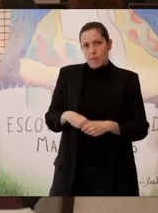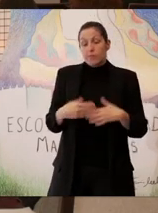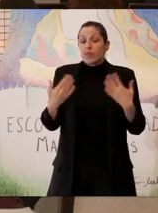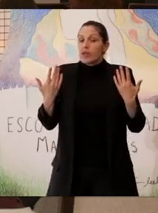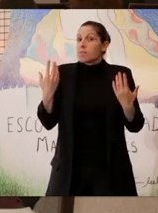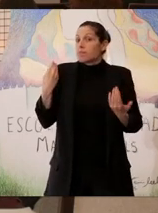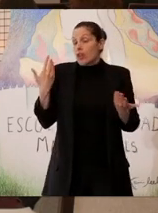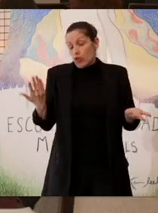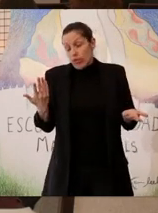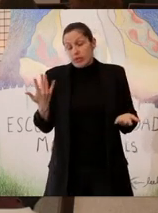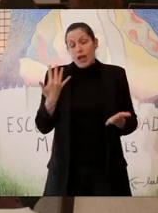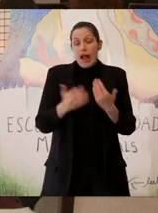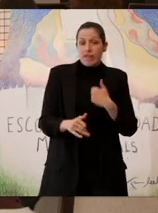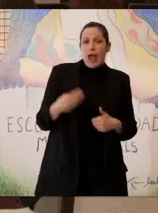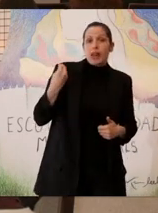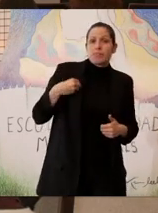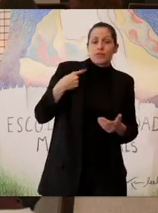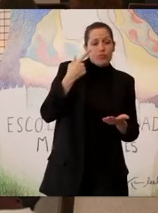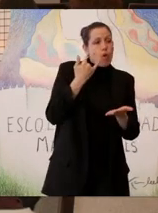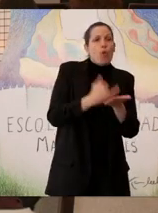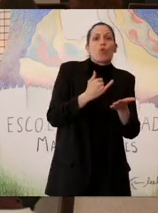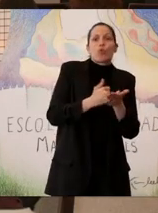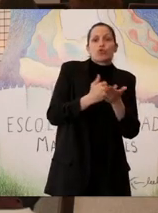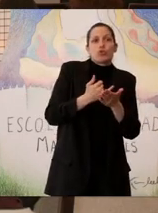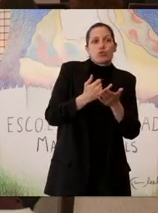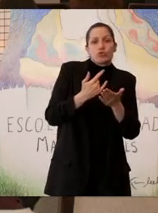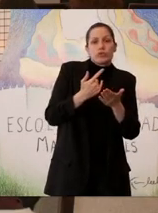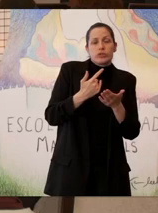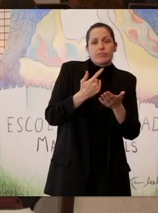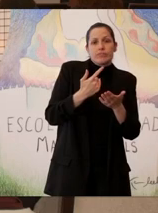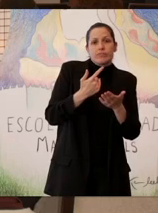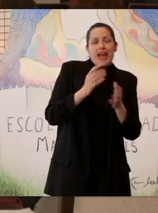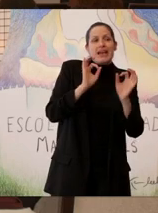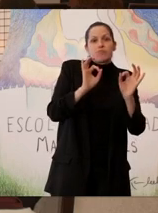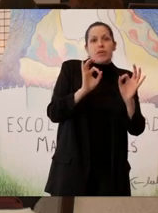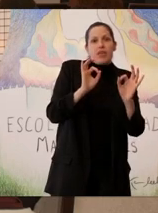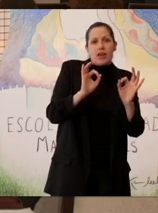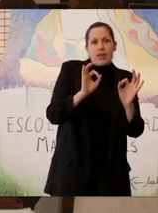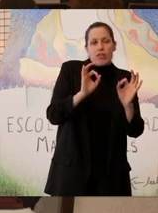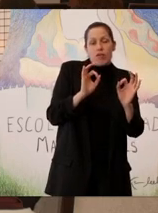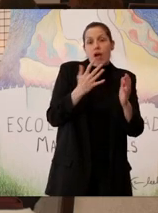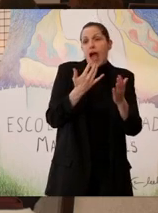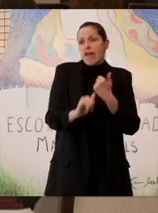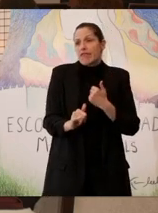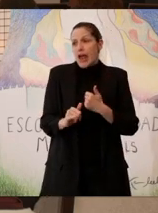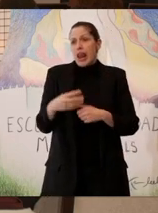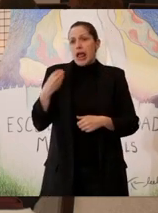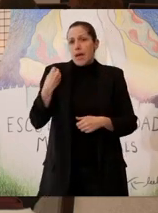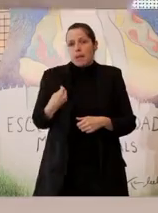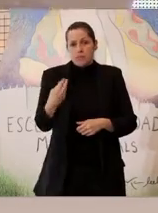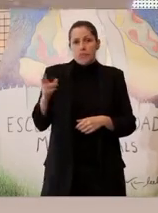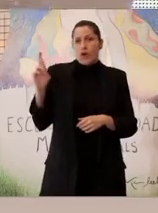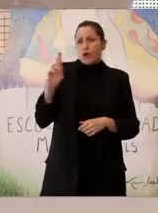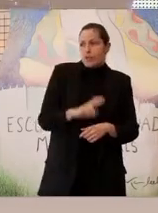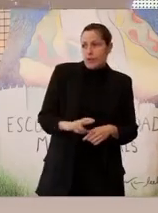cursos de especialización que se hacen de violencia de género. Al final, somos siempre los mismos y las mismas, que somos los que ya lo